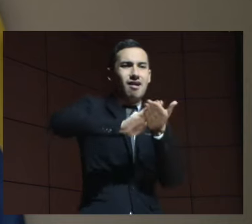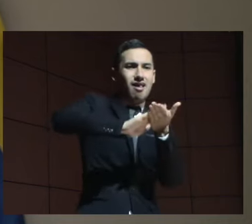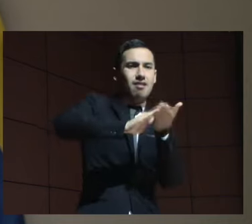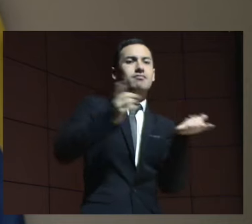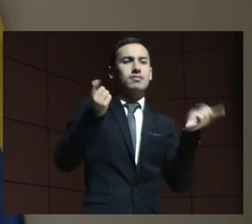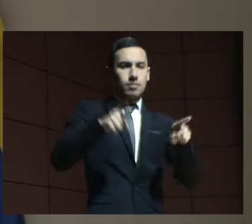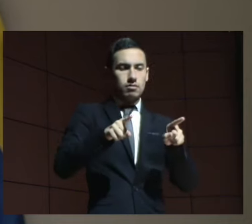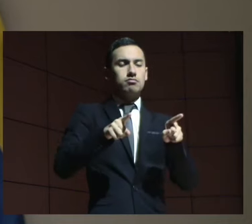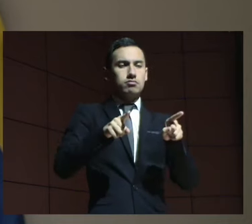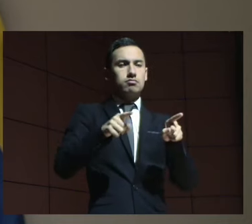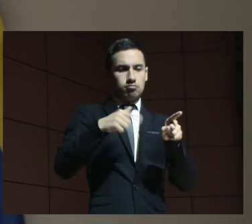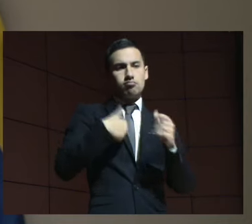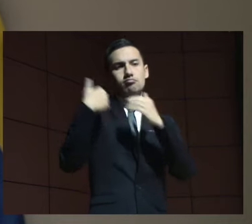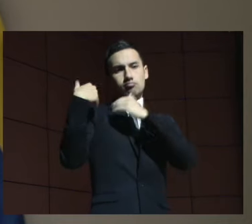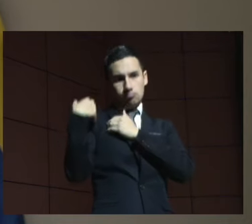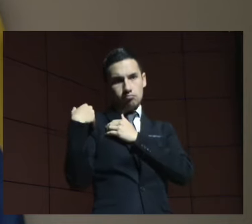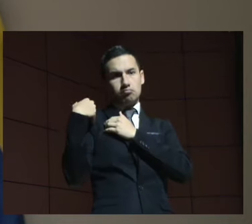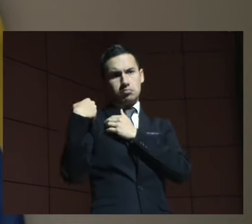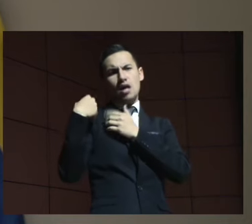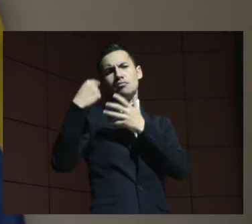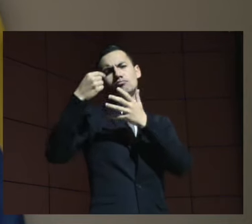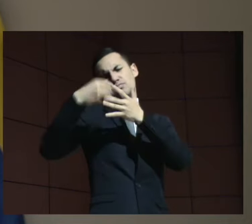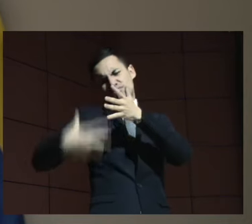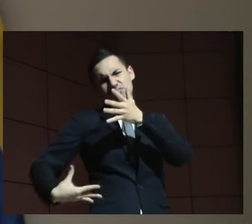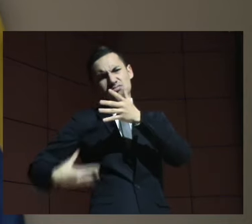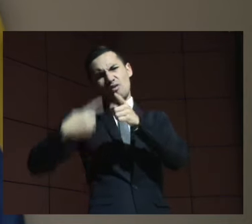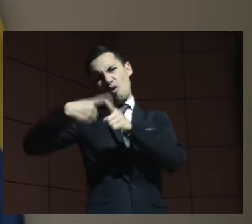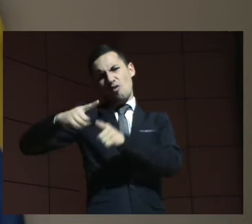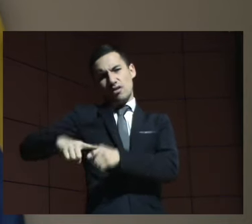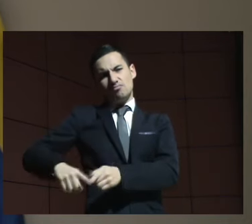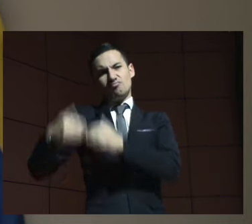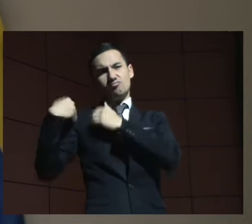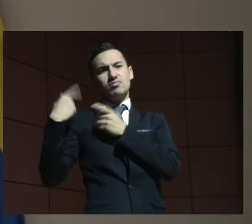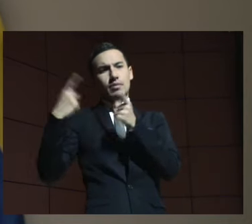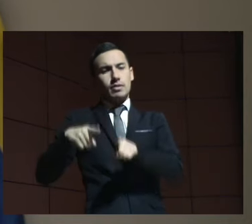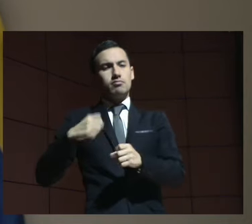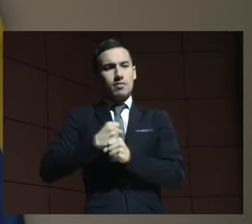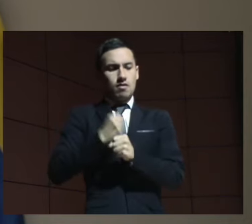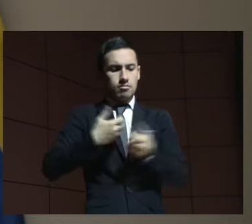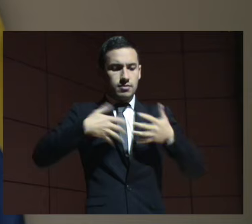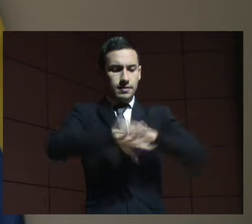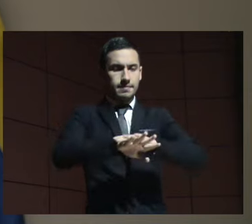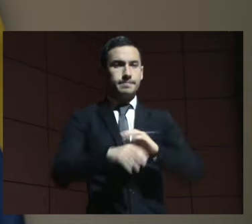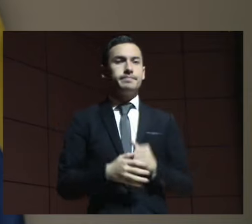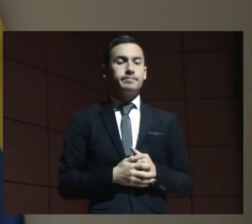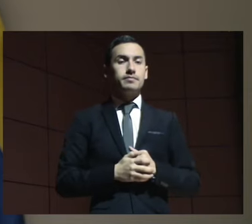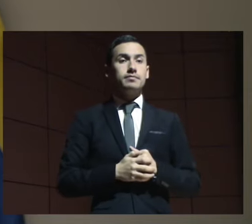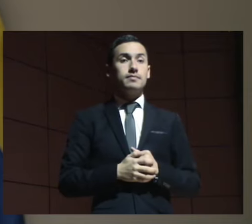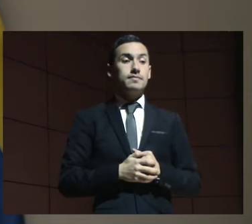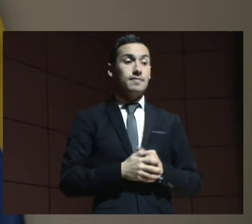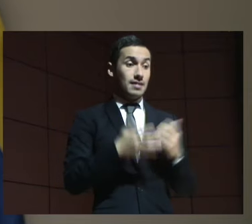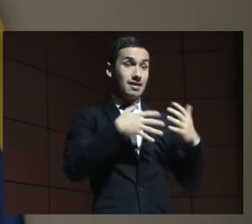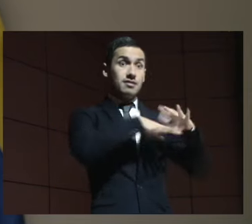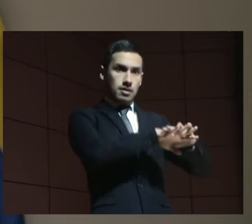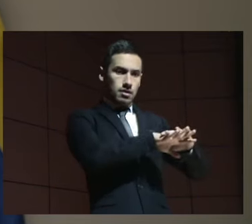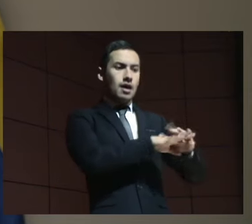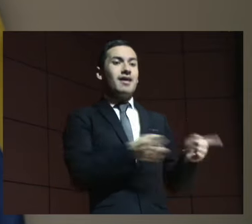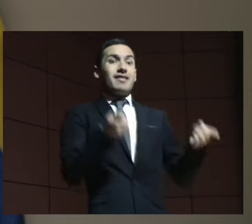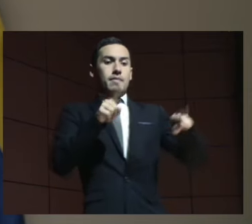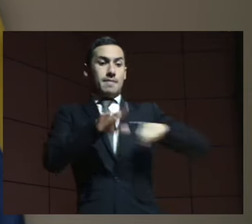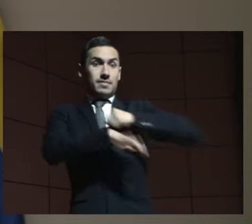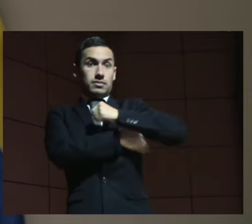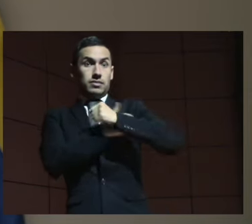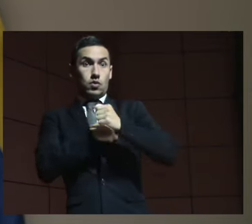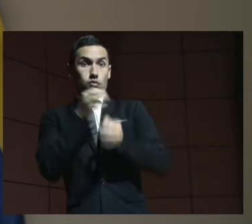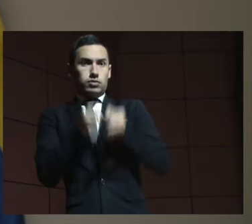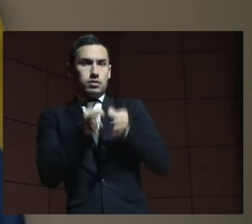y conciliación, entre otras muchas tareas que conjuntamente venimos desarrollando. Pero además